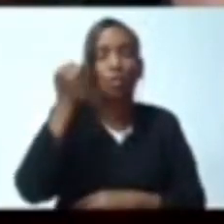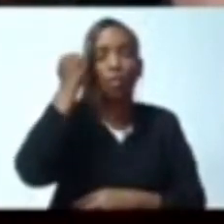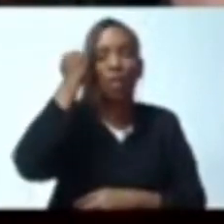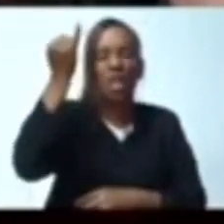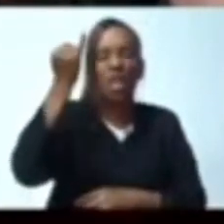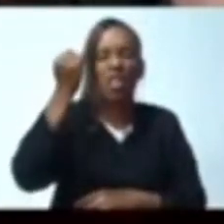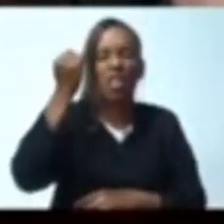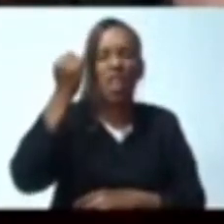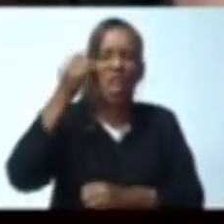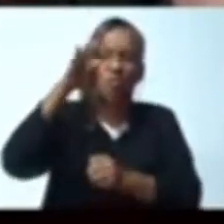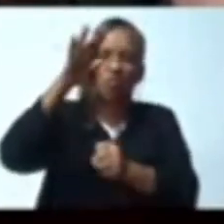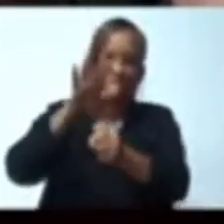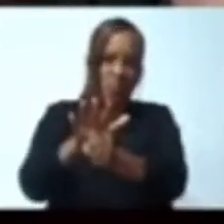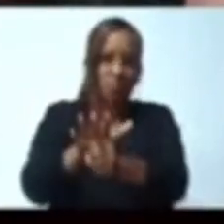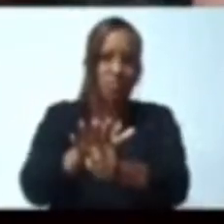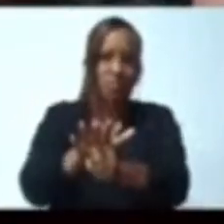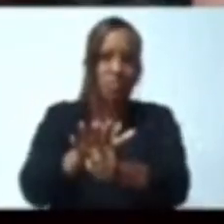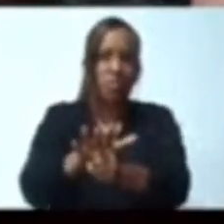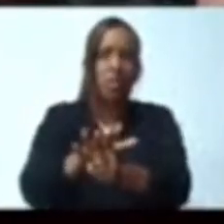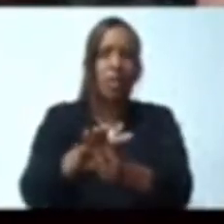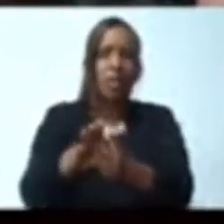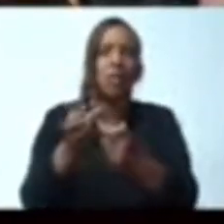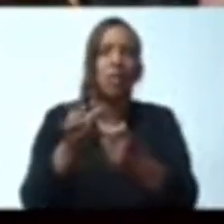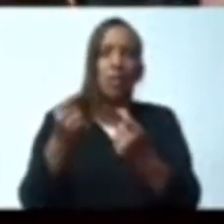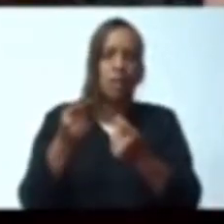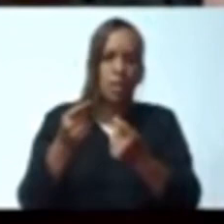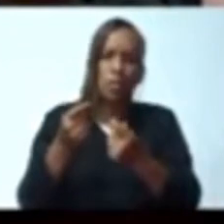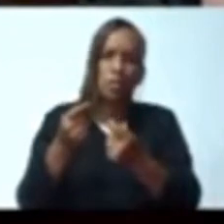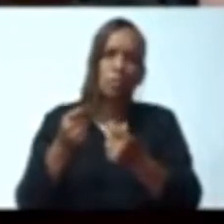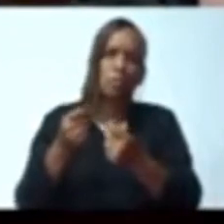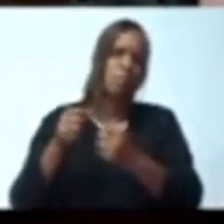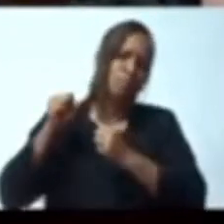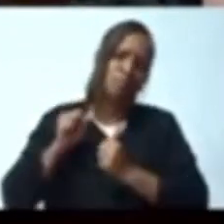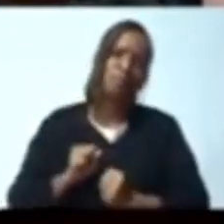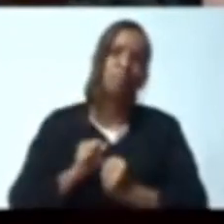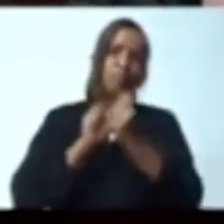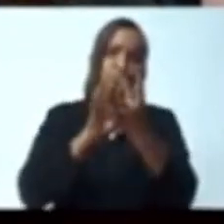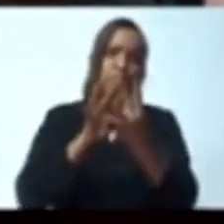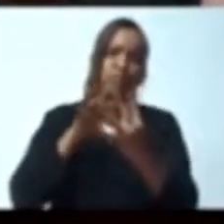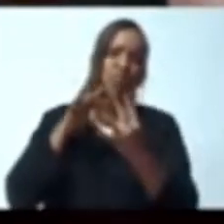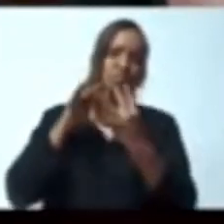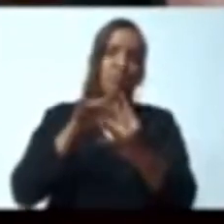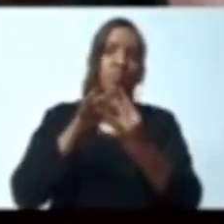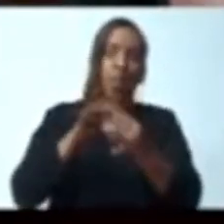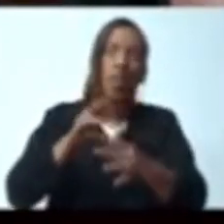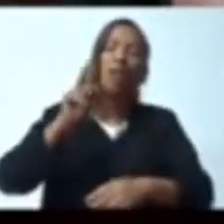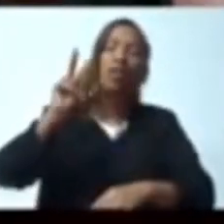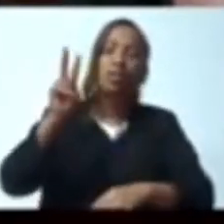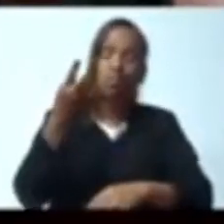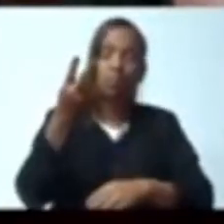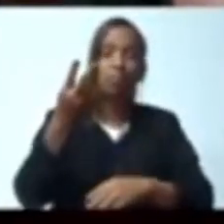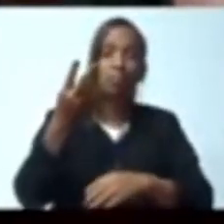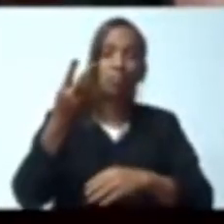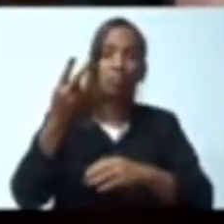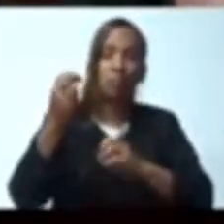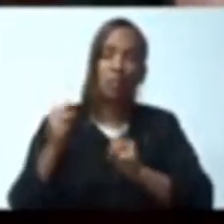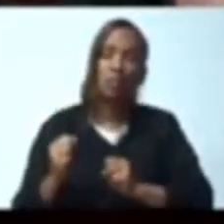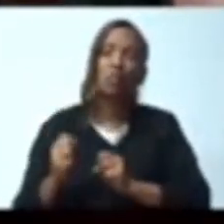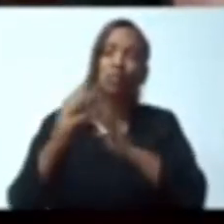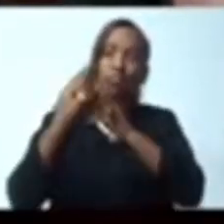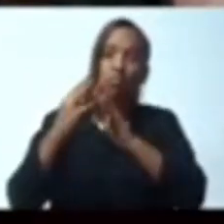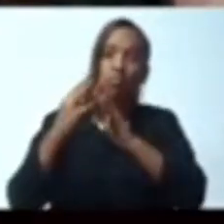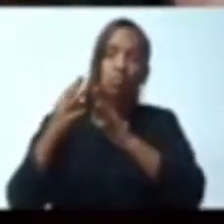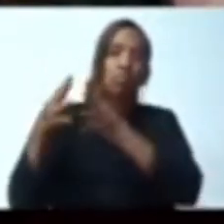La grandeza de Camaño es tal que a Camaño lo persiguieron en el exilio,